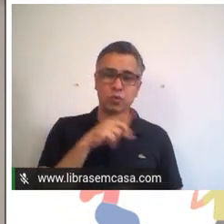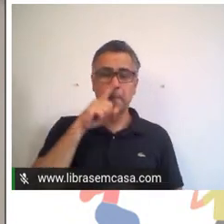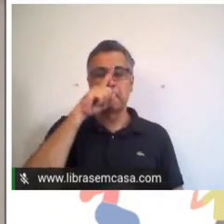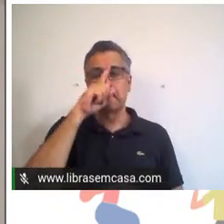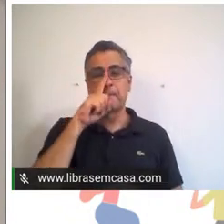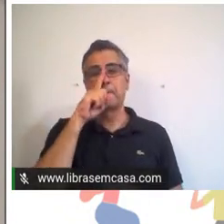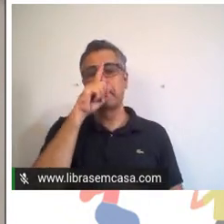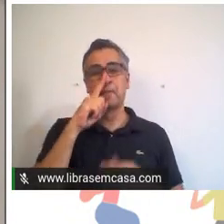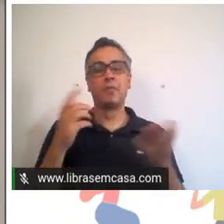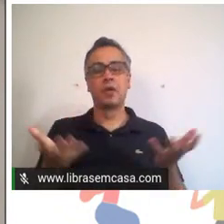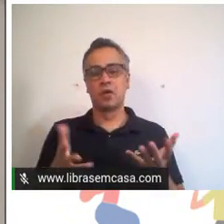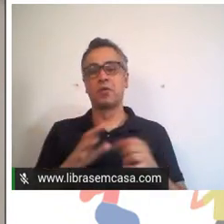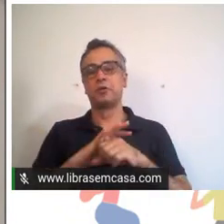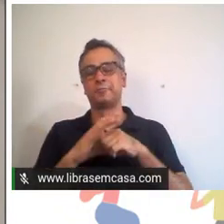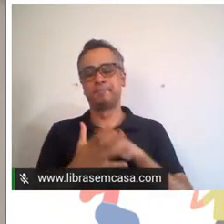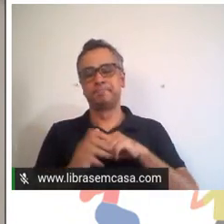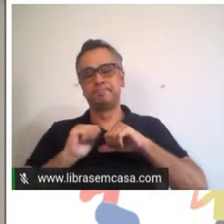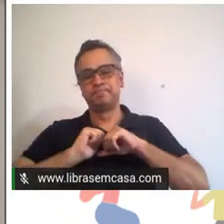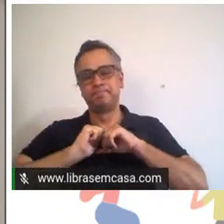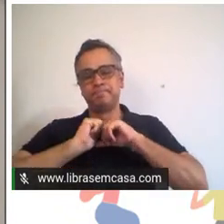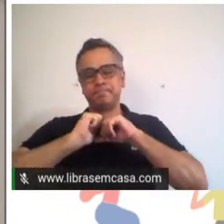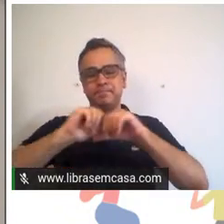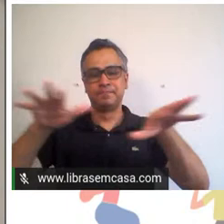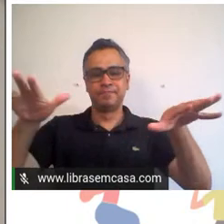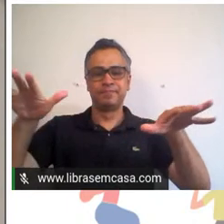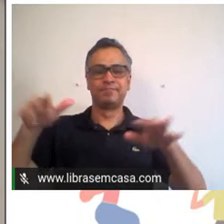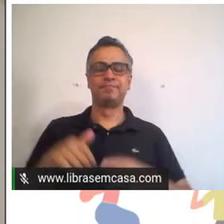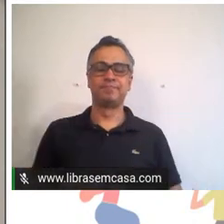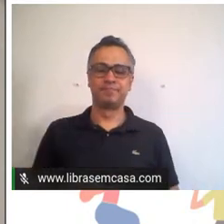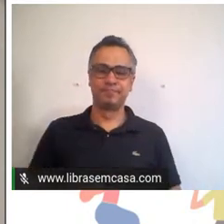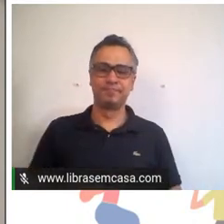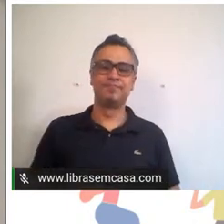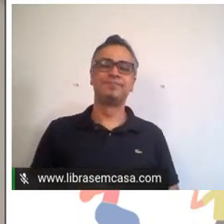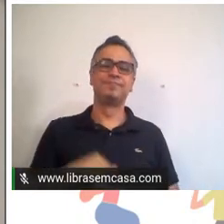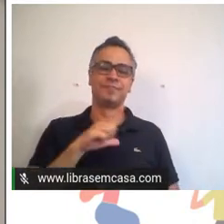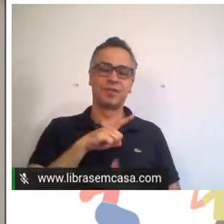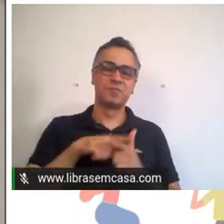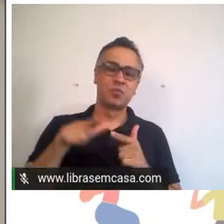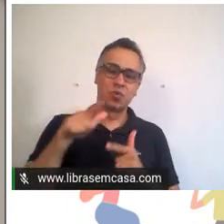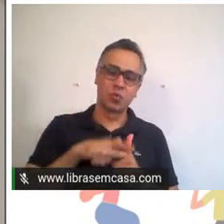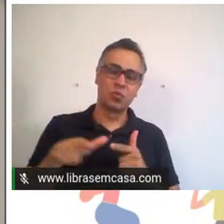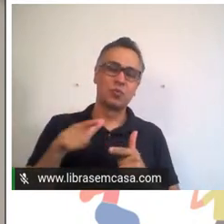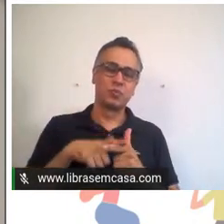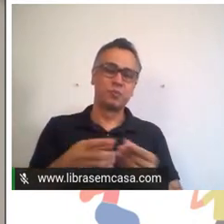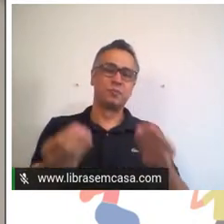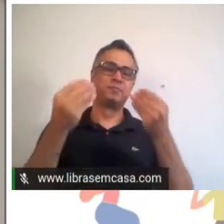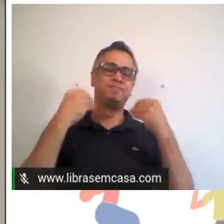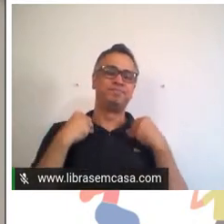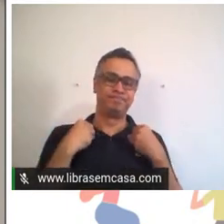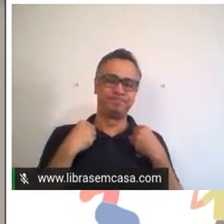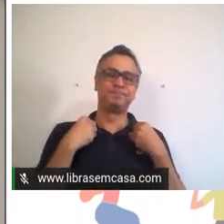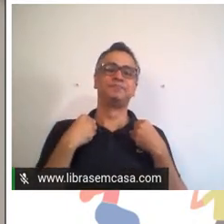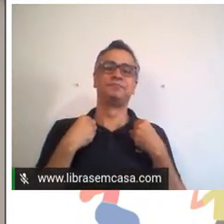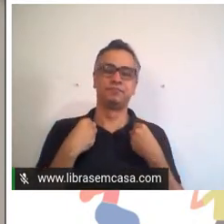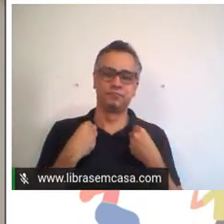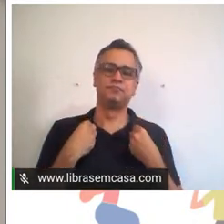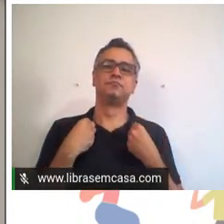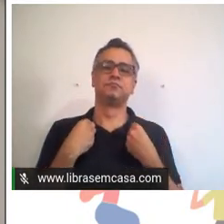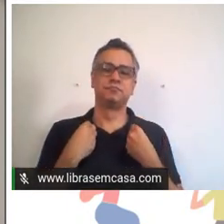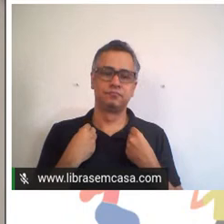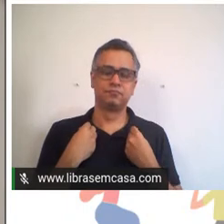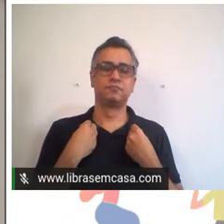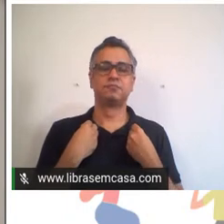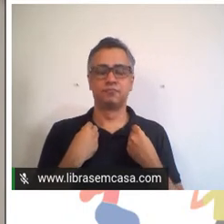pandemia que estamos atravesando y que tantos problemas nos está trayendo, es una